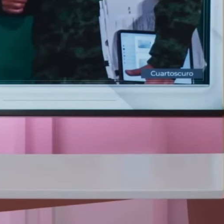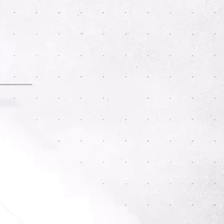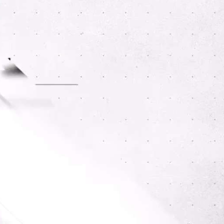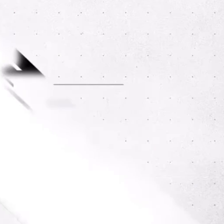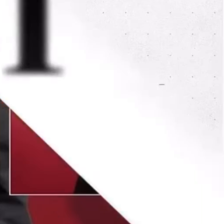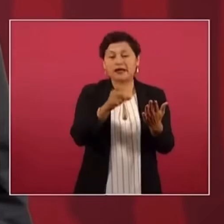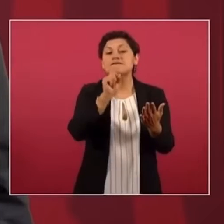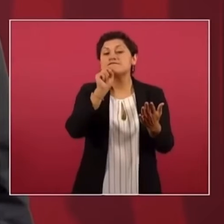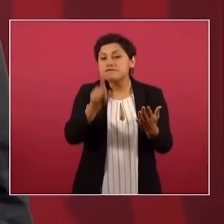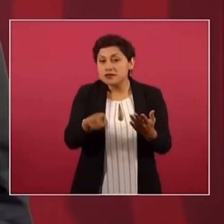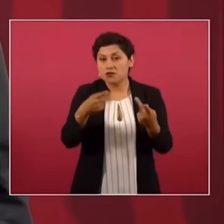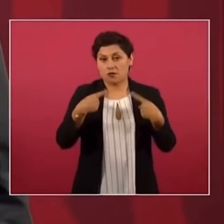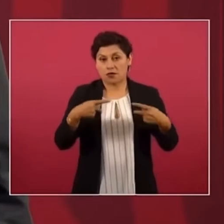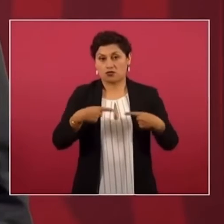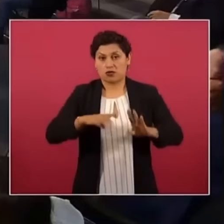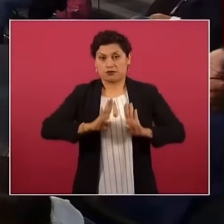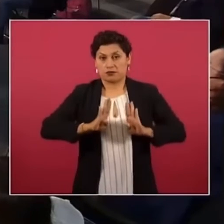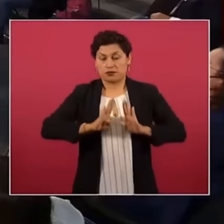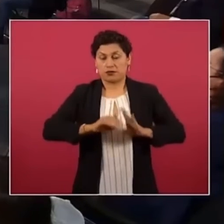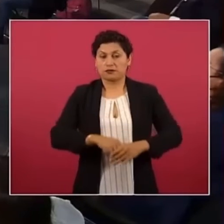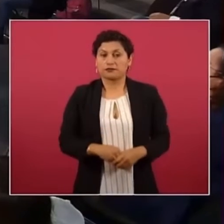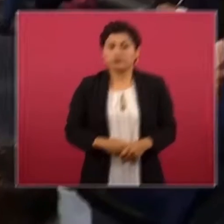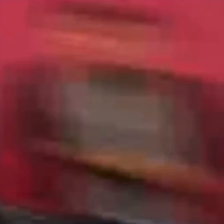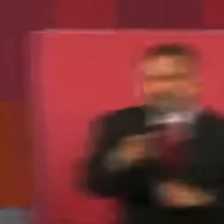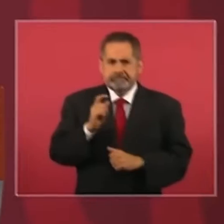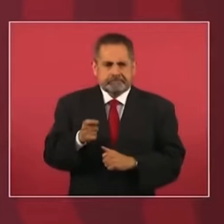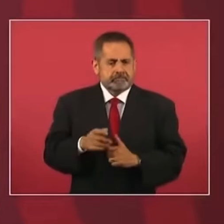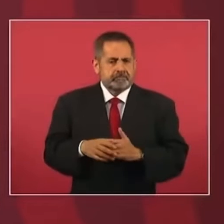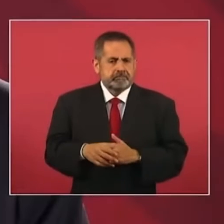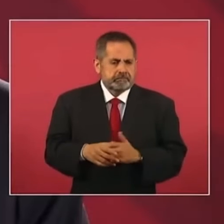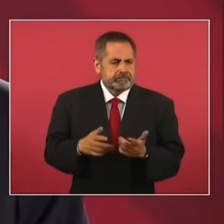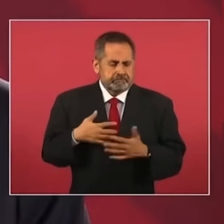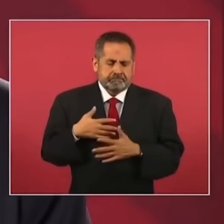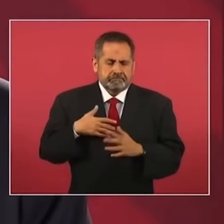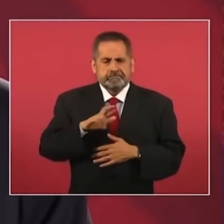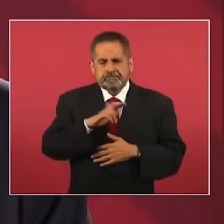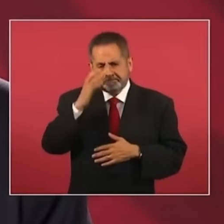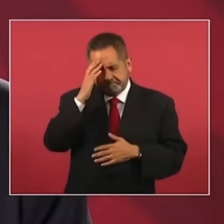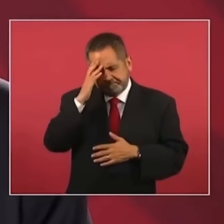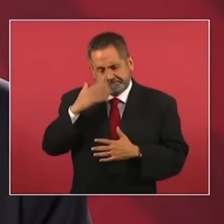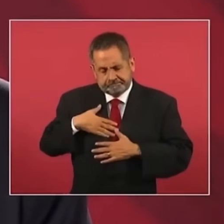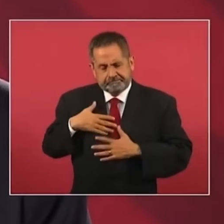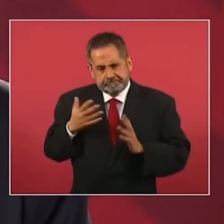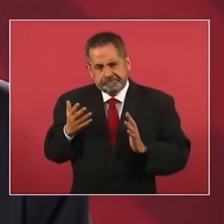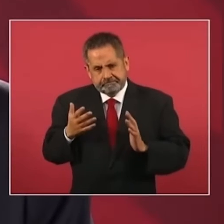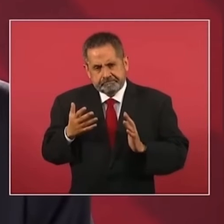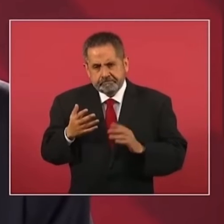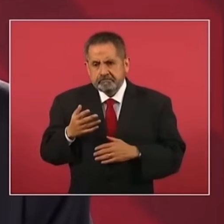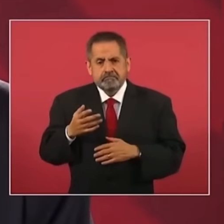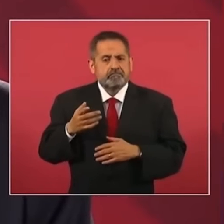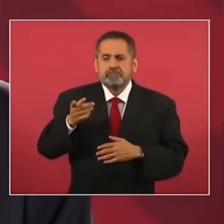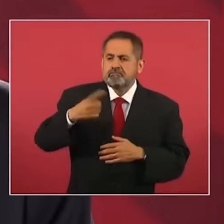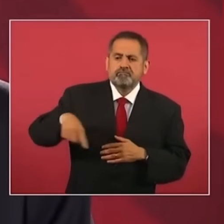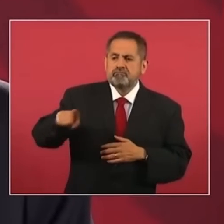Obrador. ¿A Cienfuegos? Tampoco reconozco la lealtad